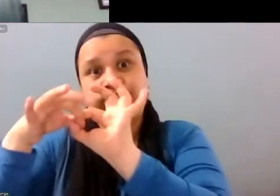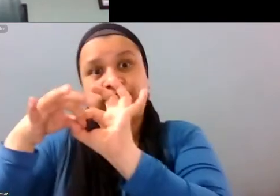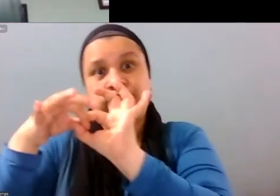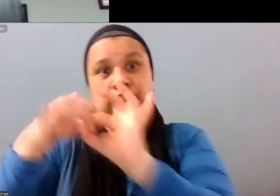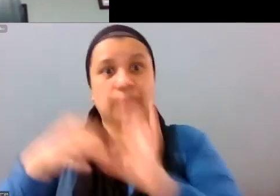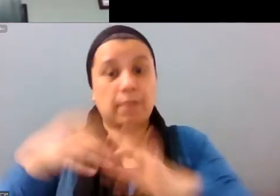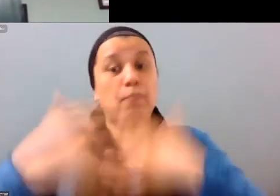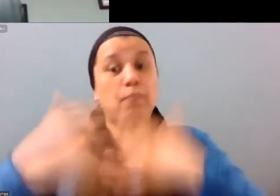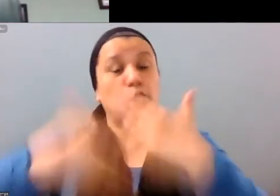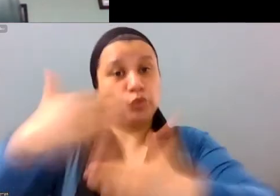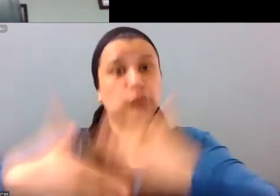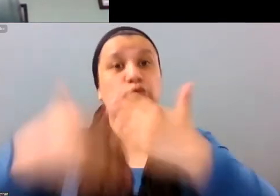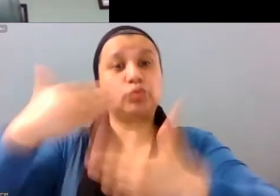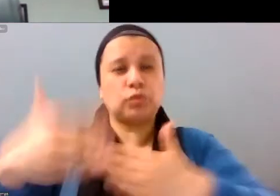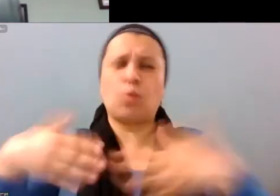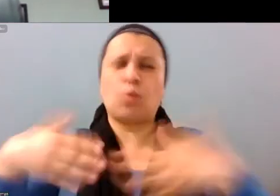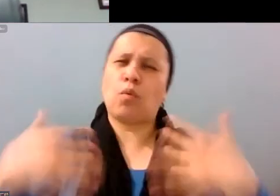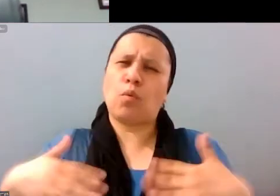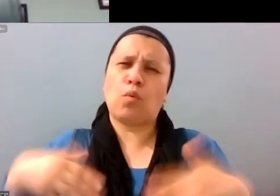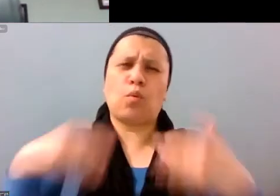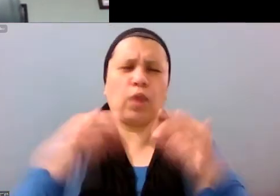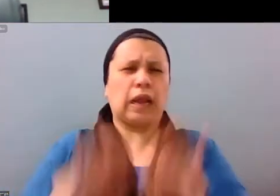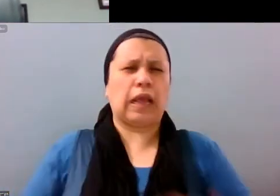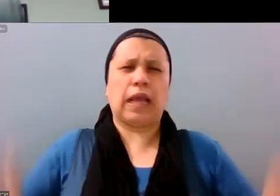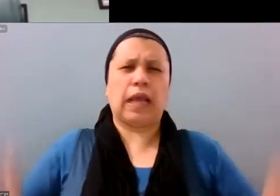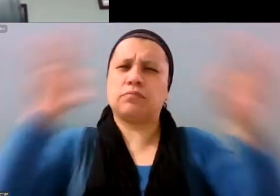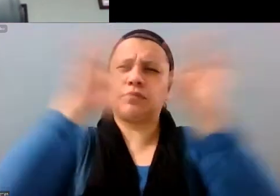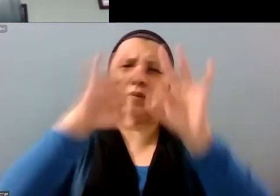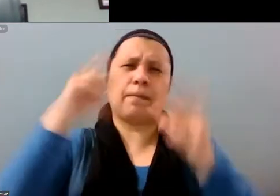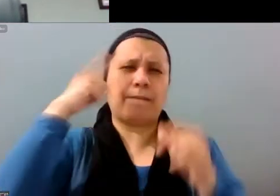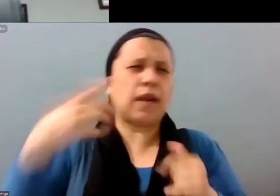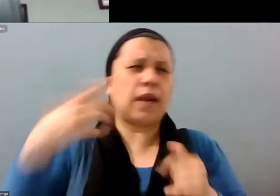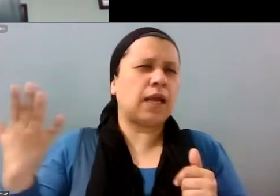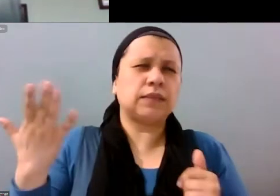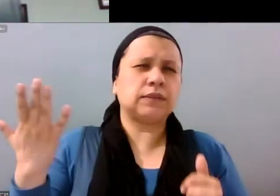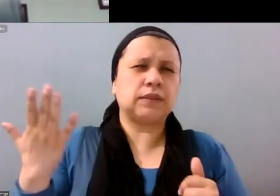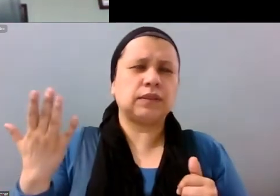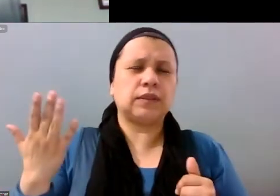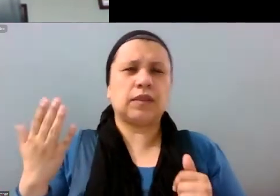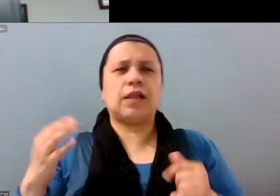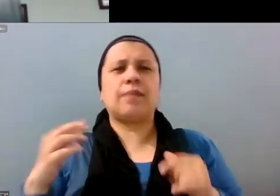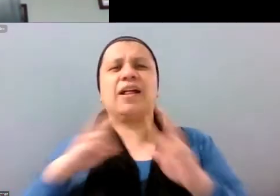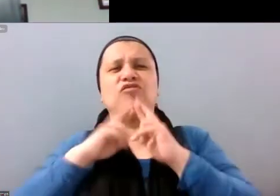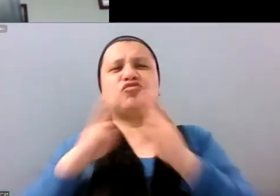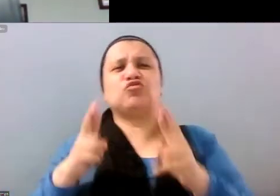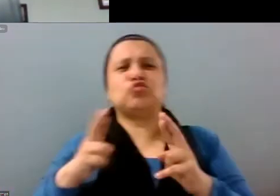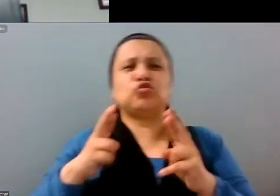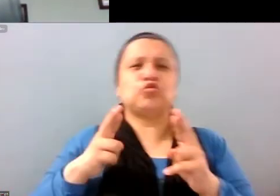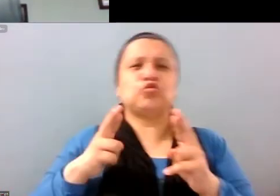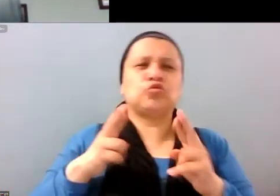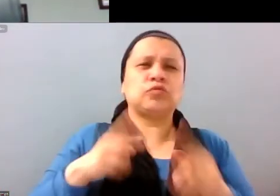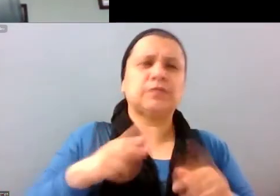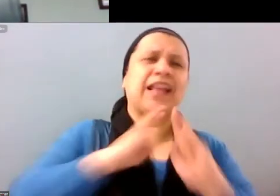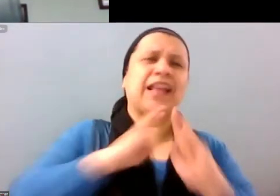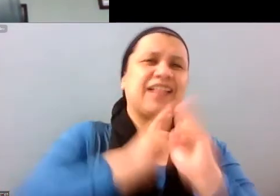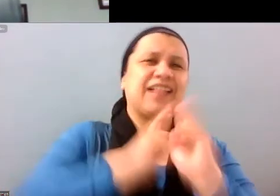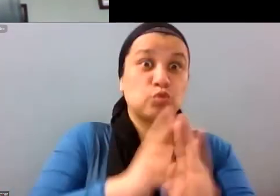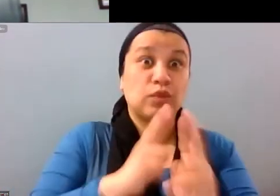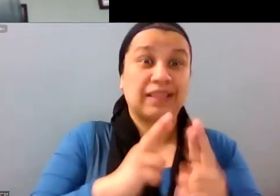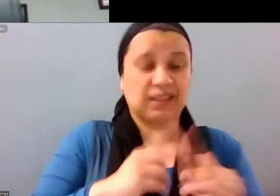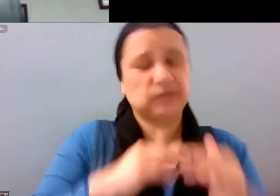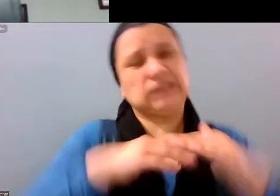que son elementales para buscar al menos los resultados mínimos necesarios para que no tuviera que